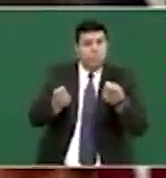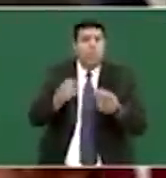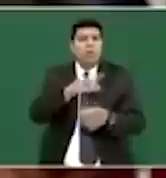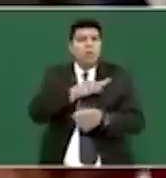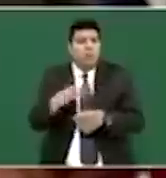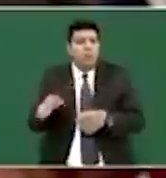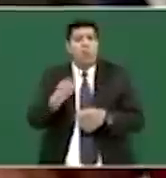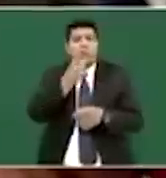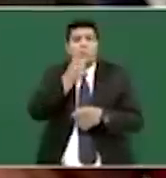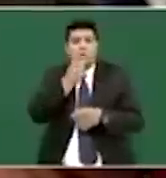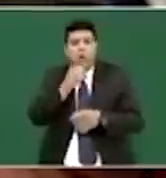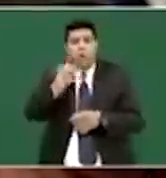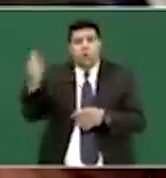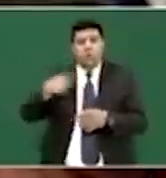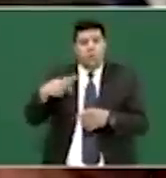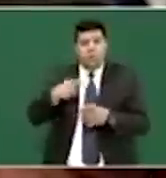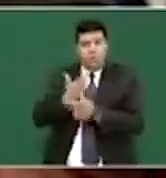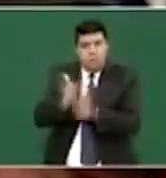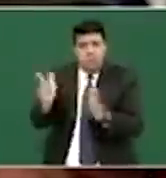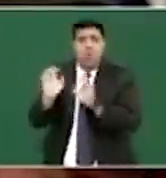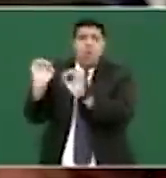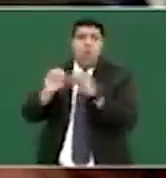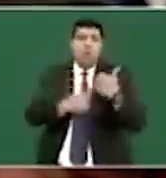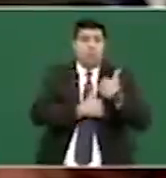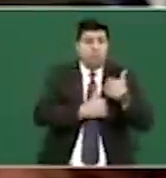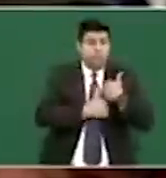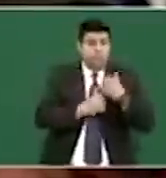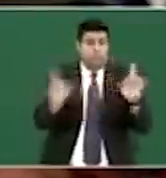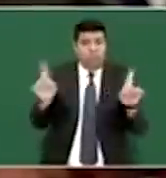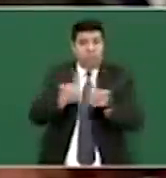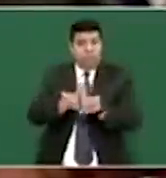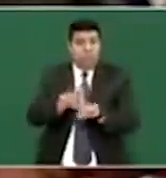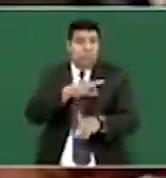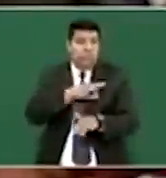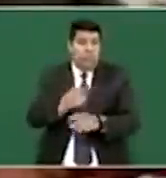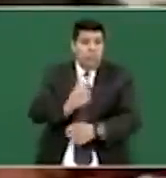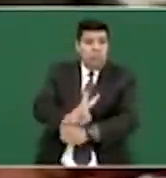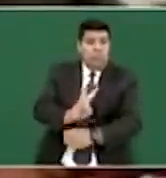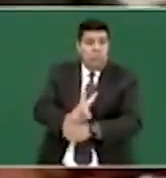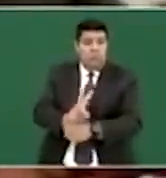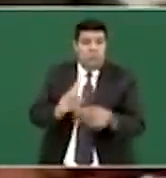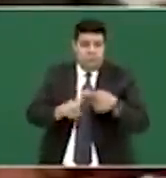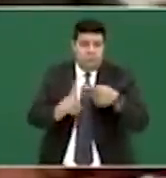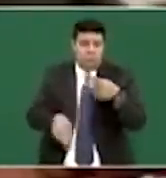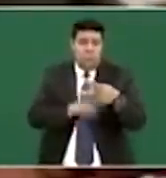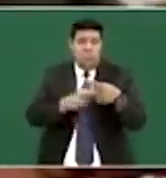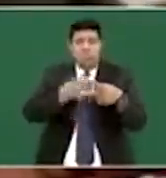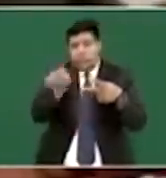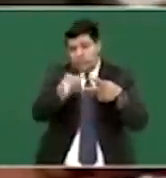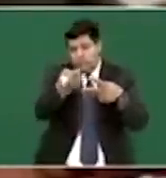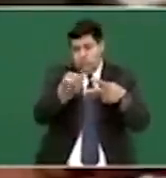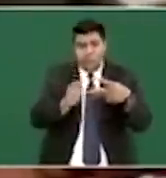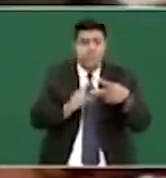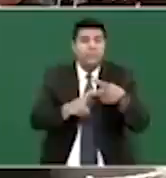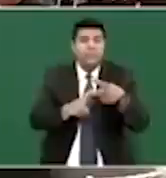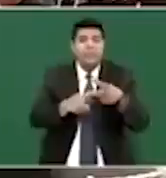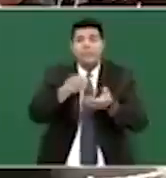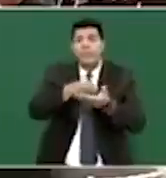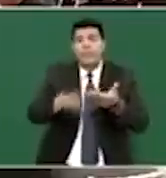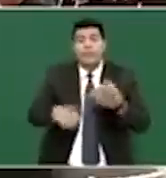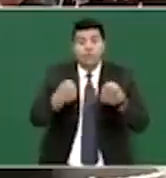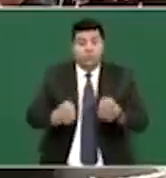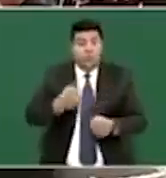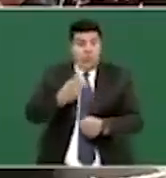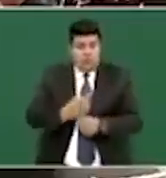o definitivamente sería un militar, ya sea en retiro o en activo. Y preguntarle también en cuanto a